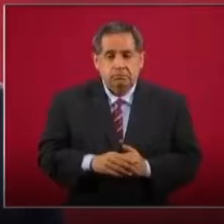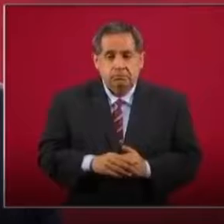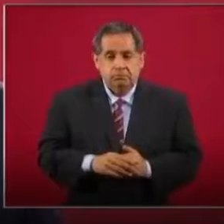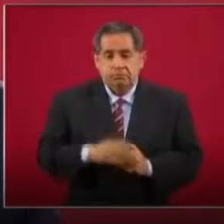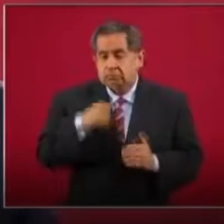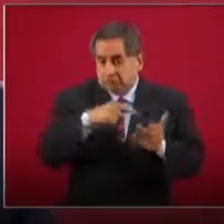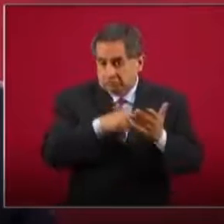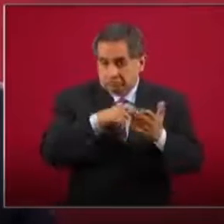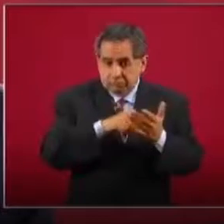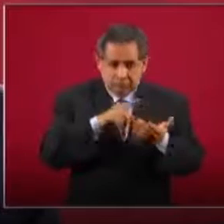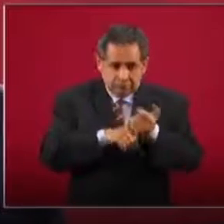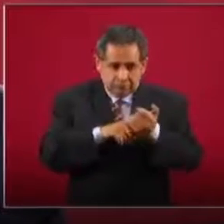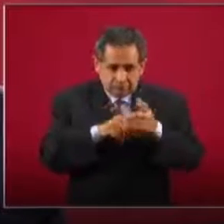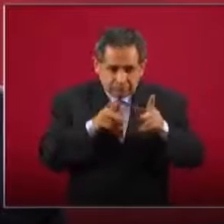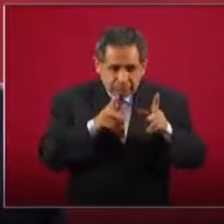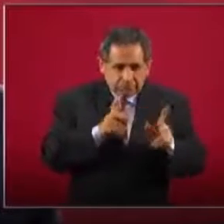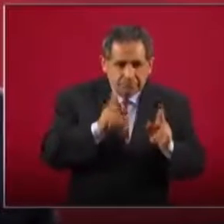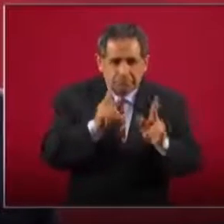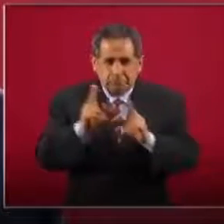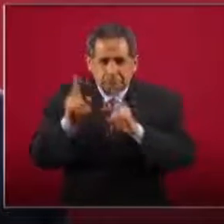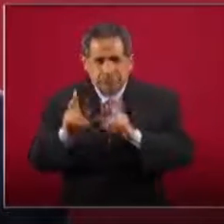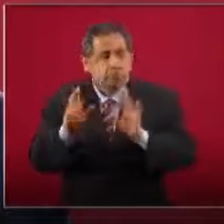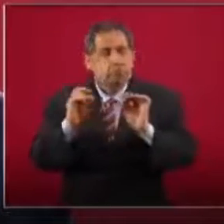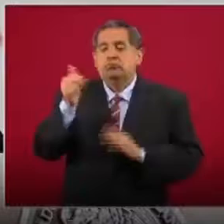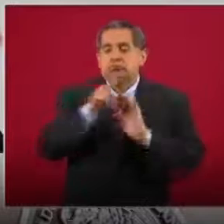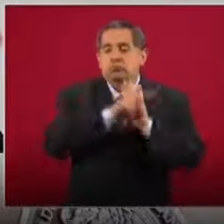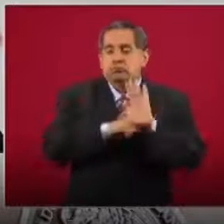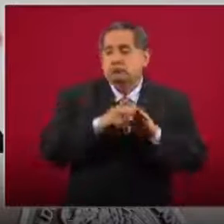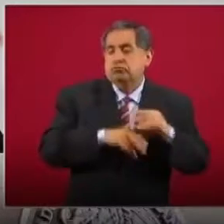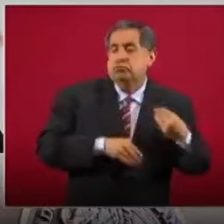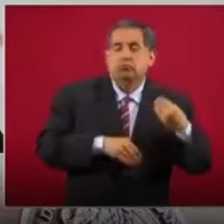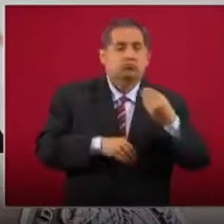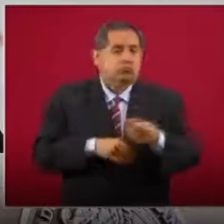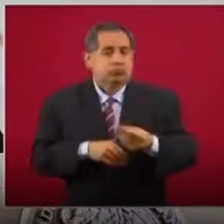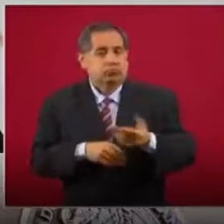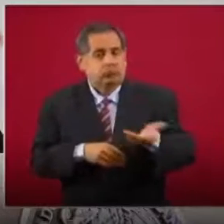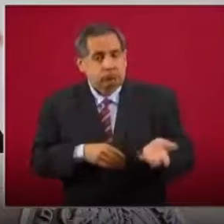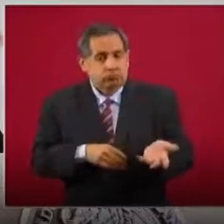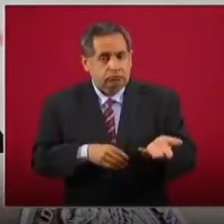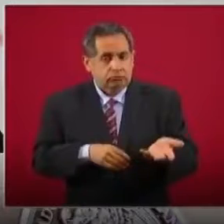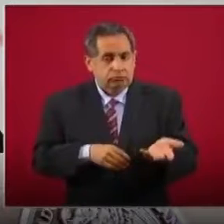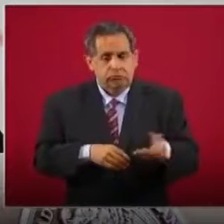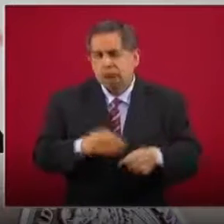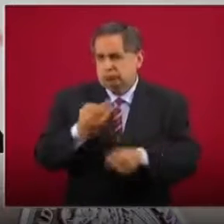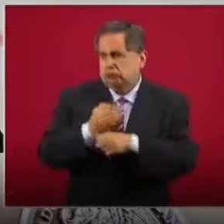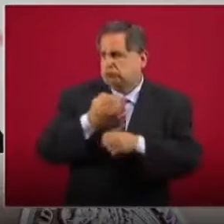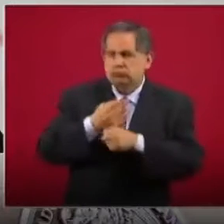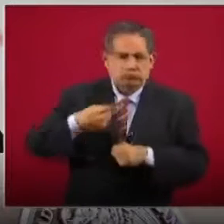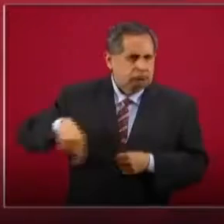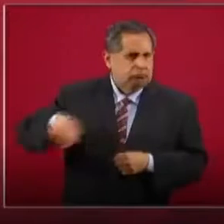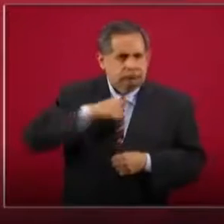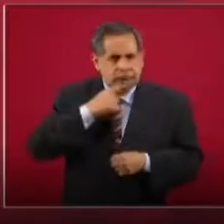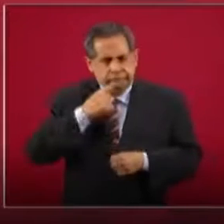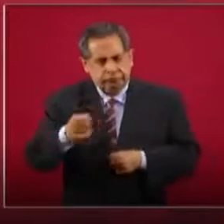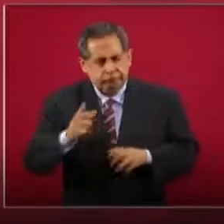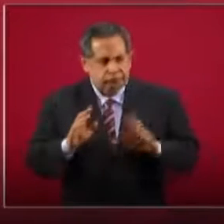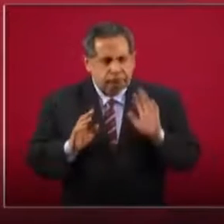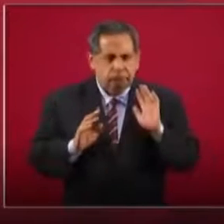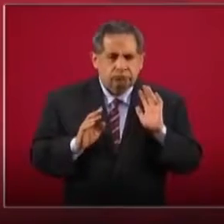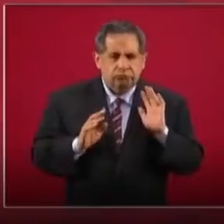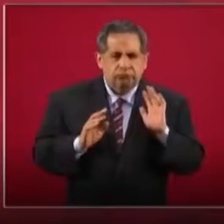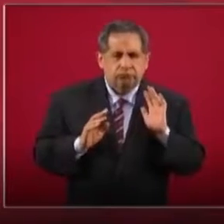si tiene cambios, pues otro. Se está aceptando